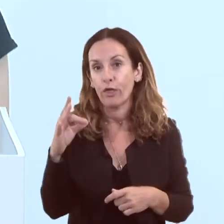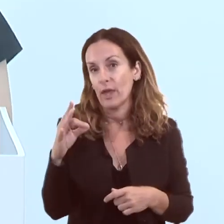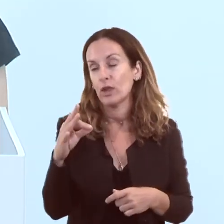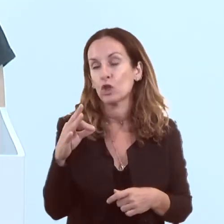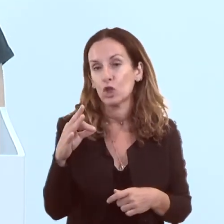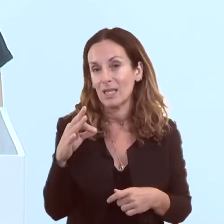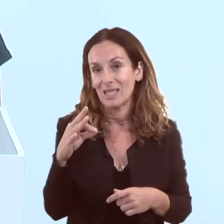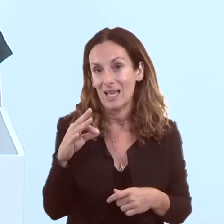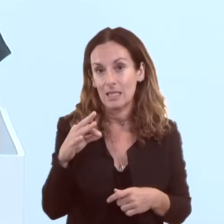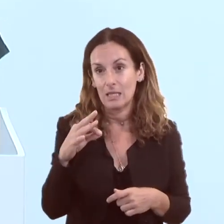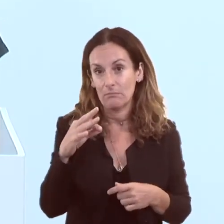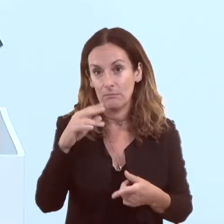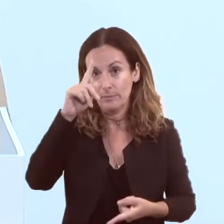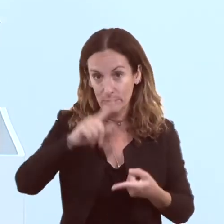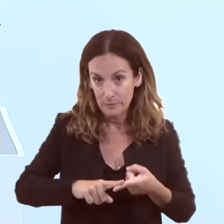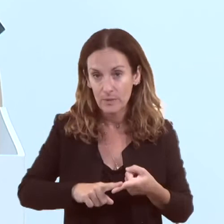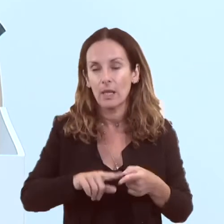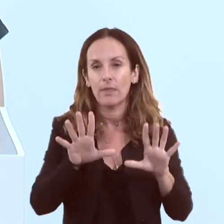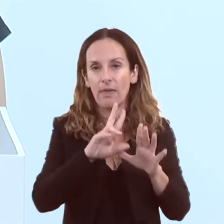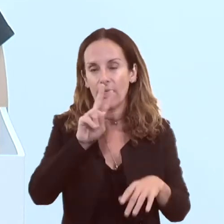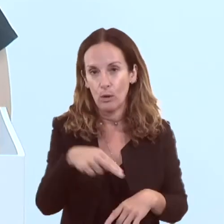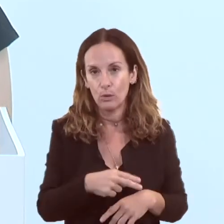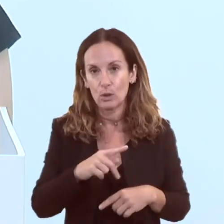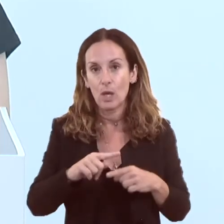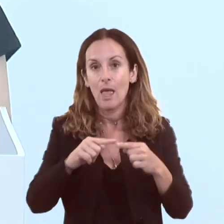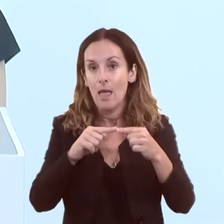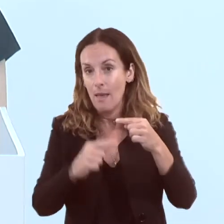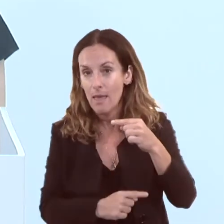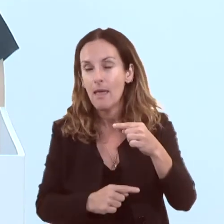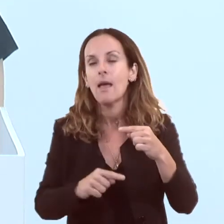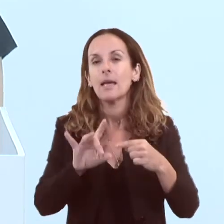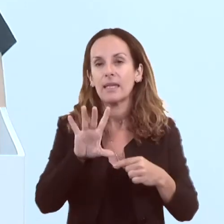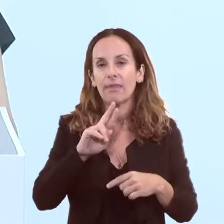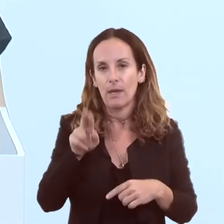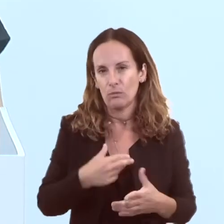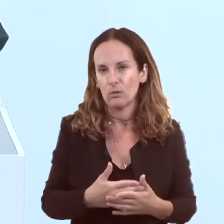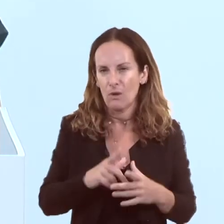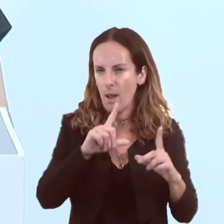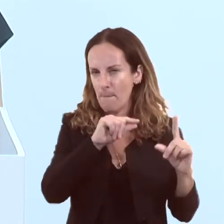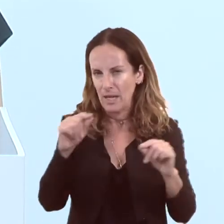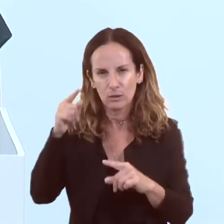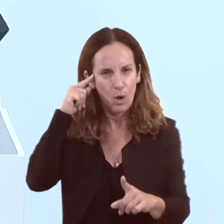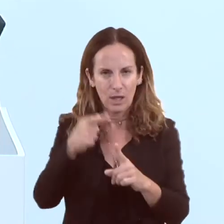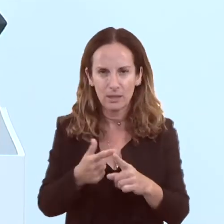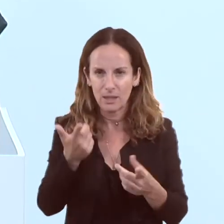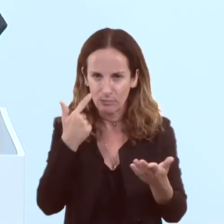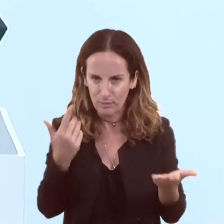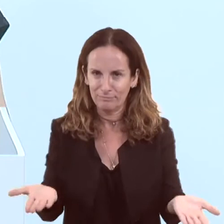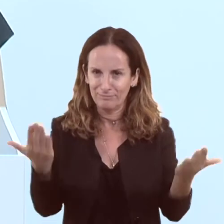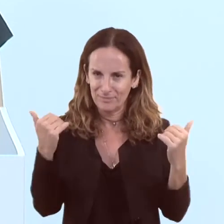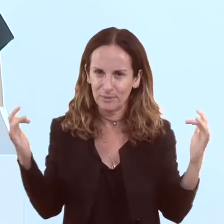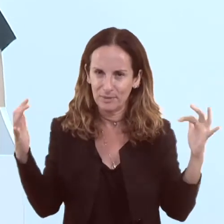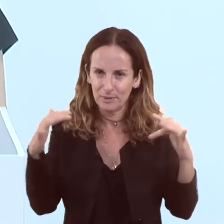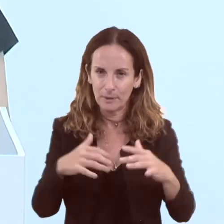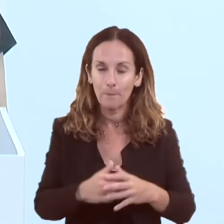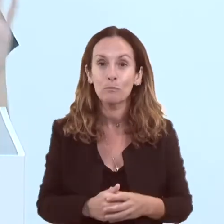otras son 15 euros que no deja de ser bueno seguir a todos los públicos Pero hay un retorno porque de cada entrada de estos 10 euros